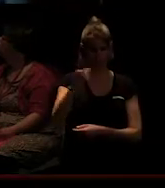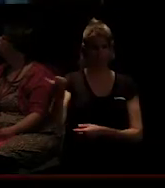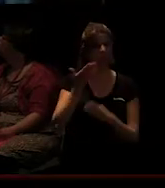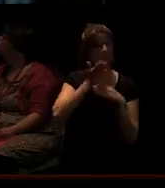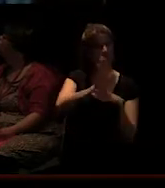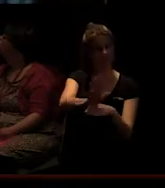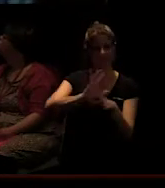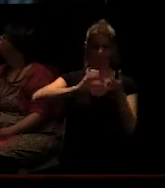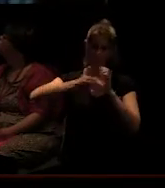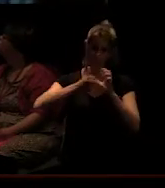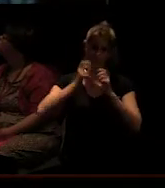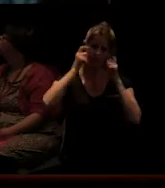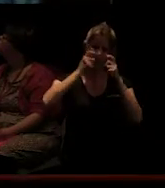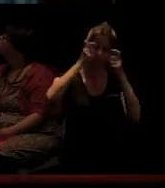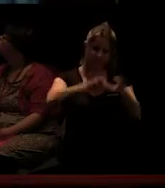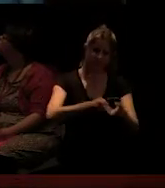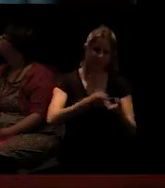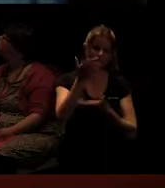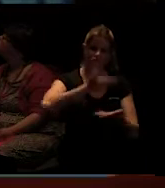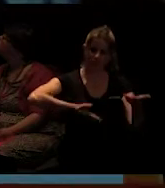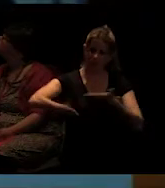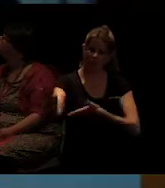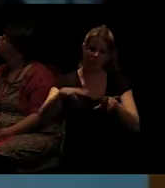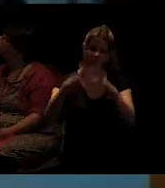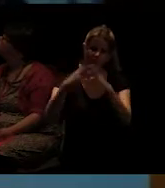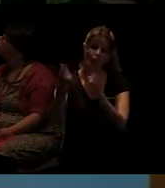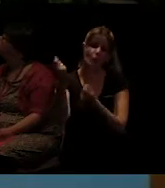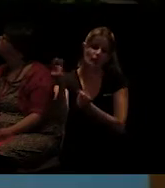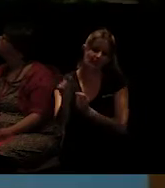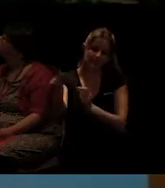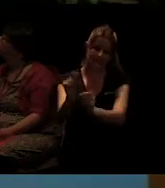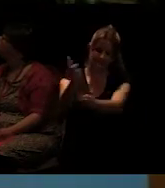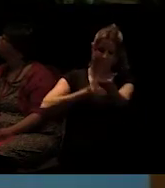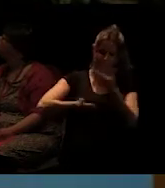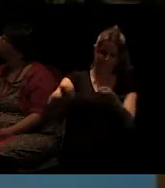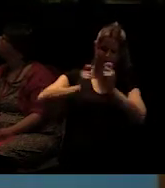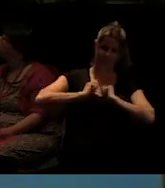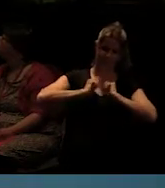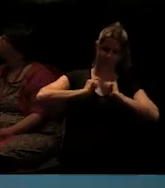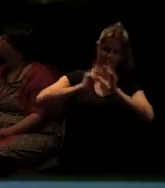manera estamos intentando devolver a la sociedad una parte de lo que la sociedad nos da.